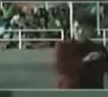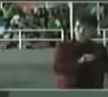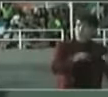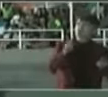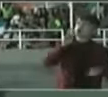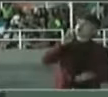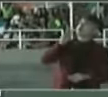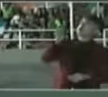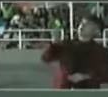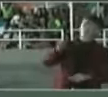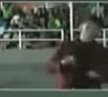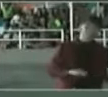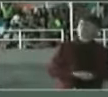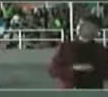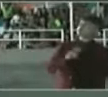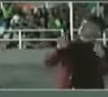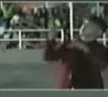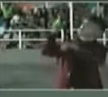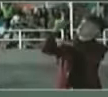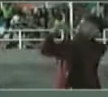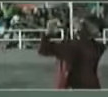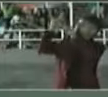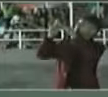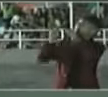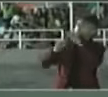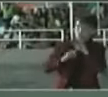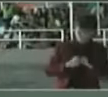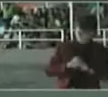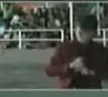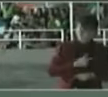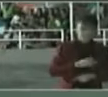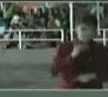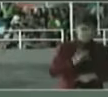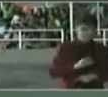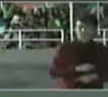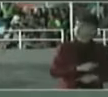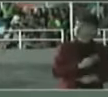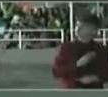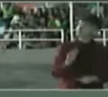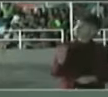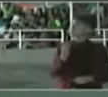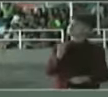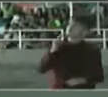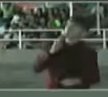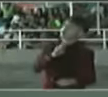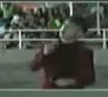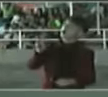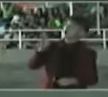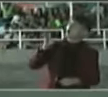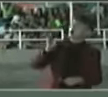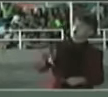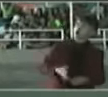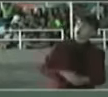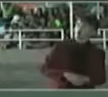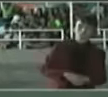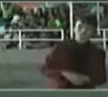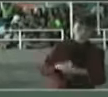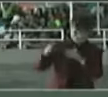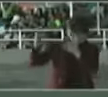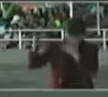estrella y se decidieron a viajar para adorarle. Simeón, movido por el Espíritu